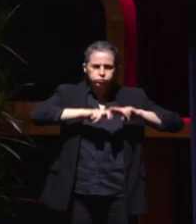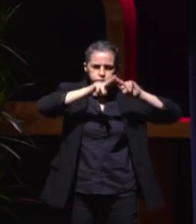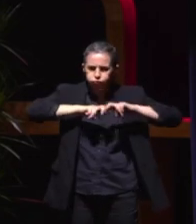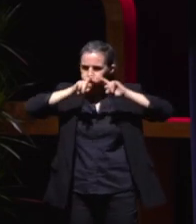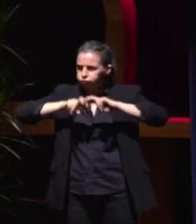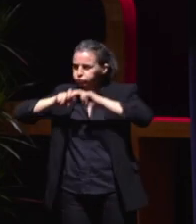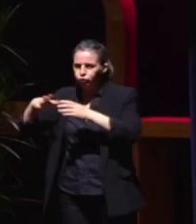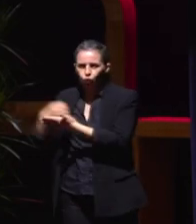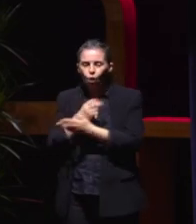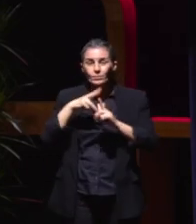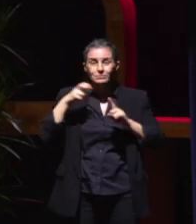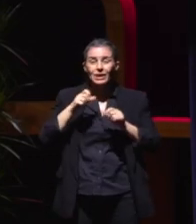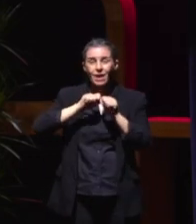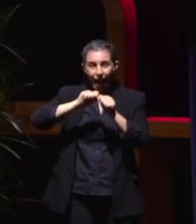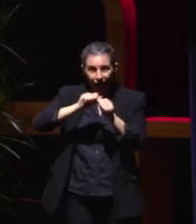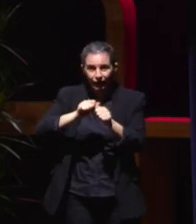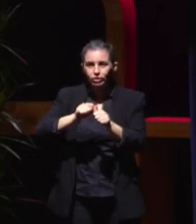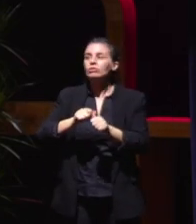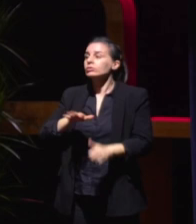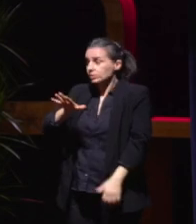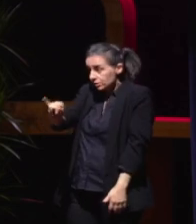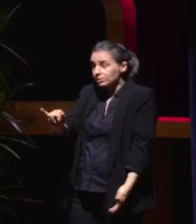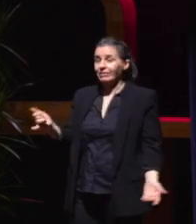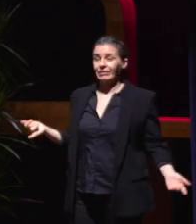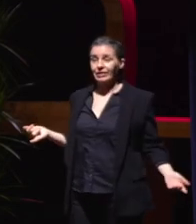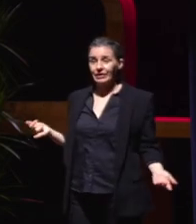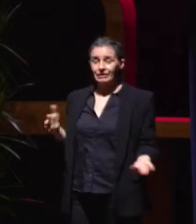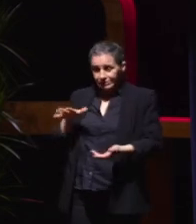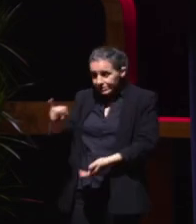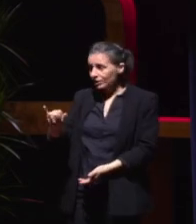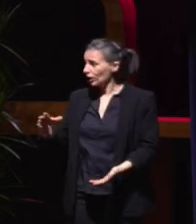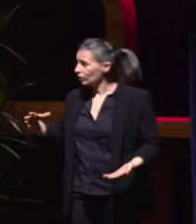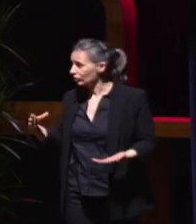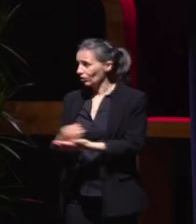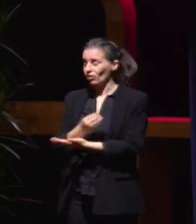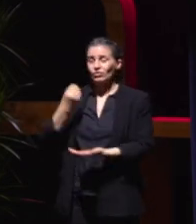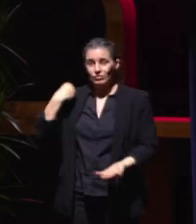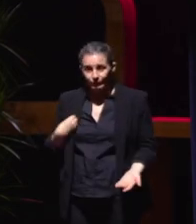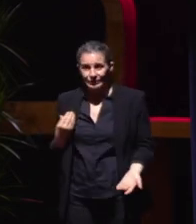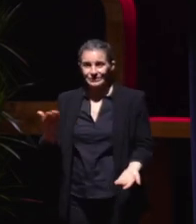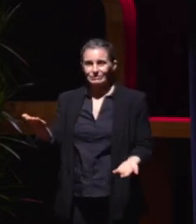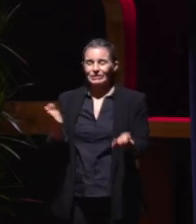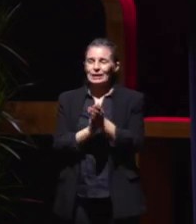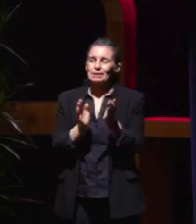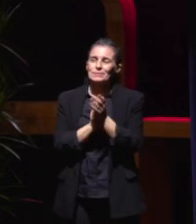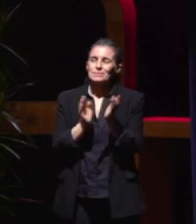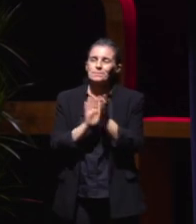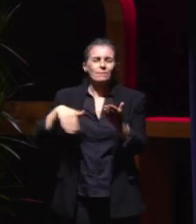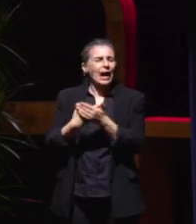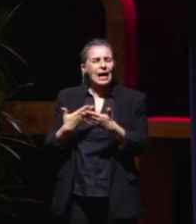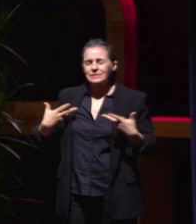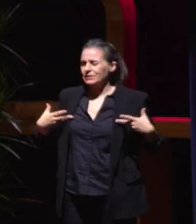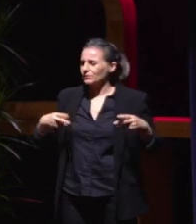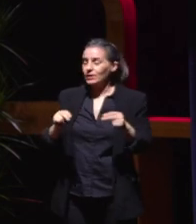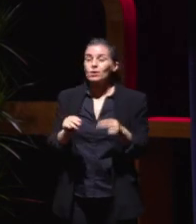con perspectiva de género Pues sí como lo puedes tú ahí todo a la vez en todas partes hasta el final por eso